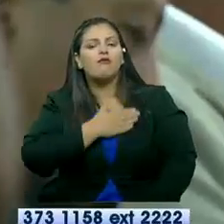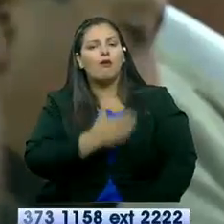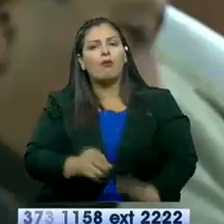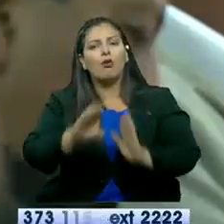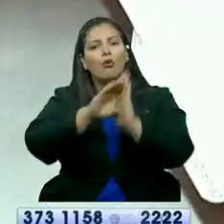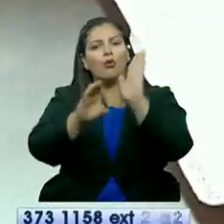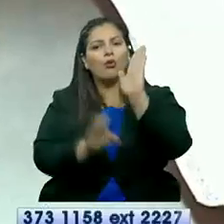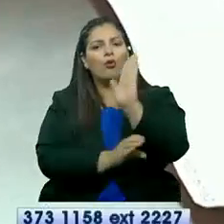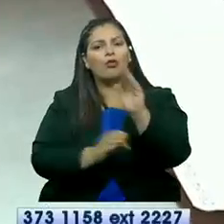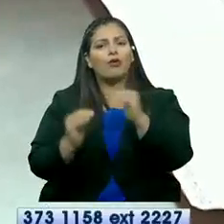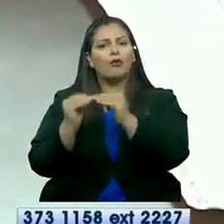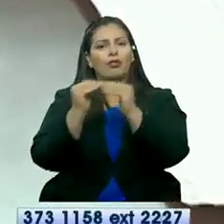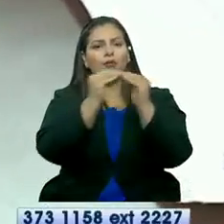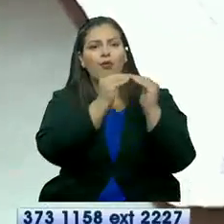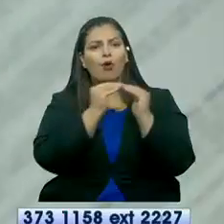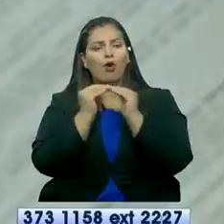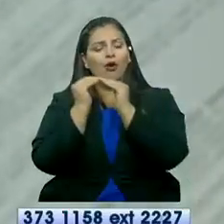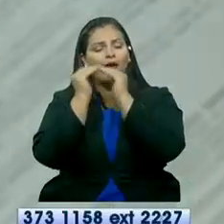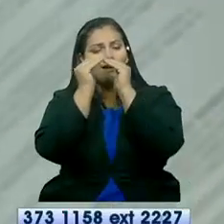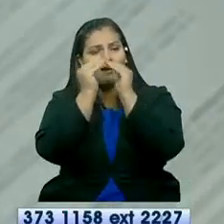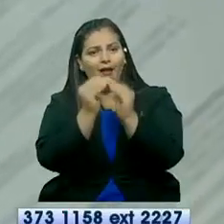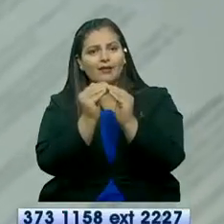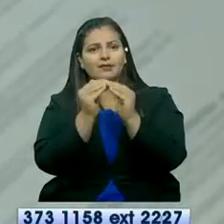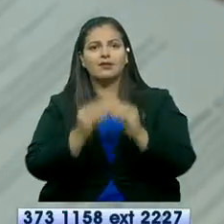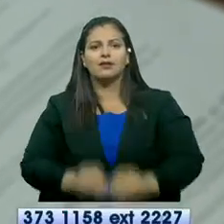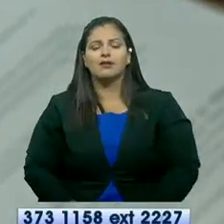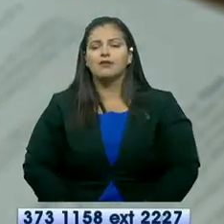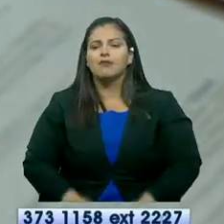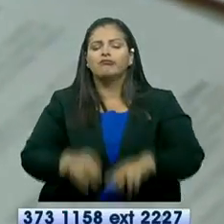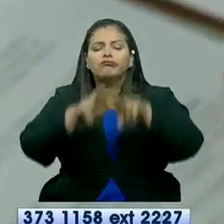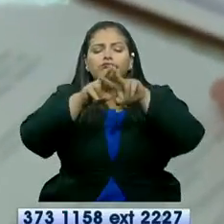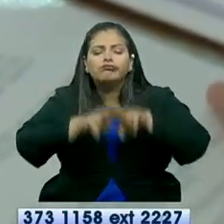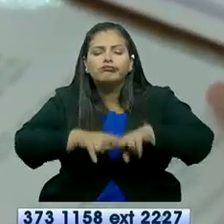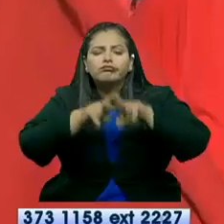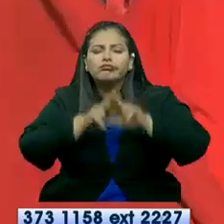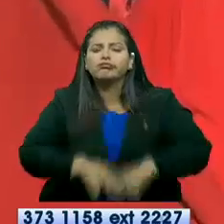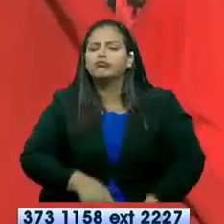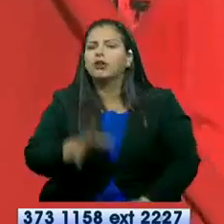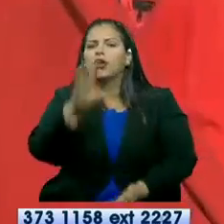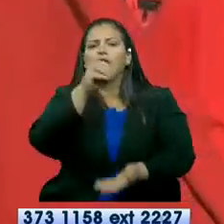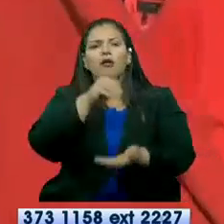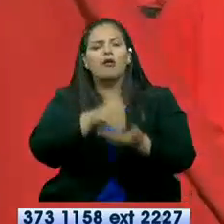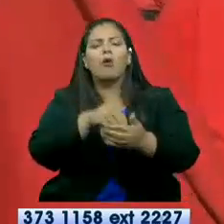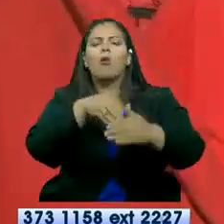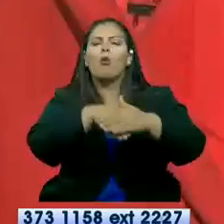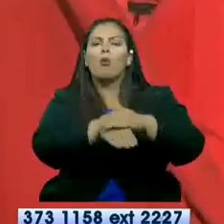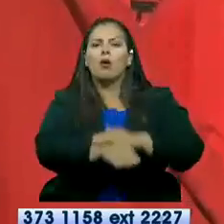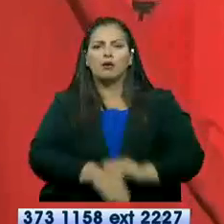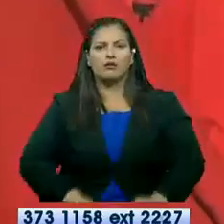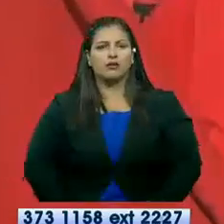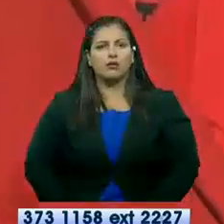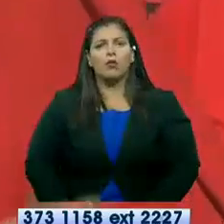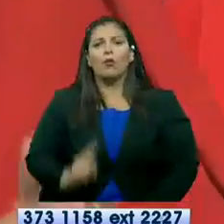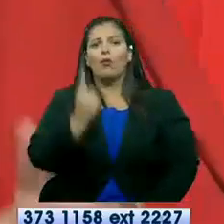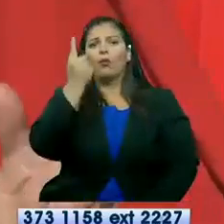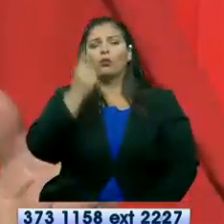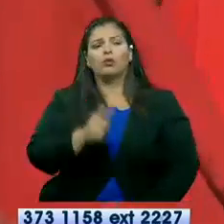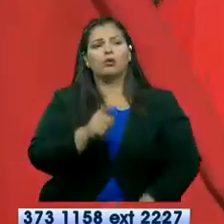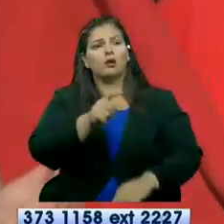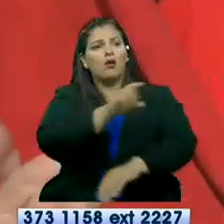sea únicamente el sector rural el que elija los titulares de cada provincia. La Constitución determina la